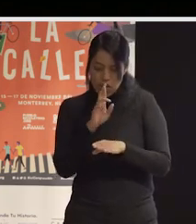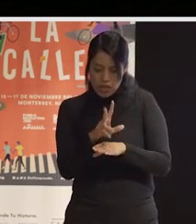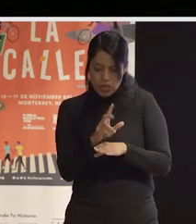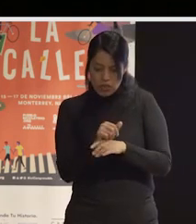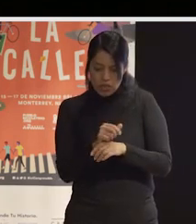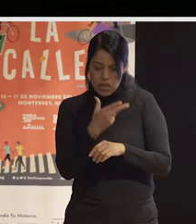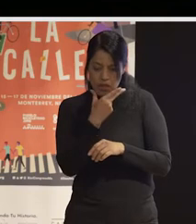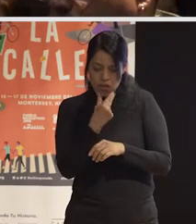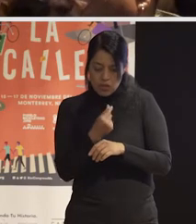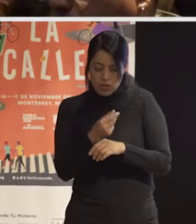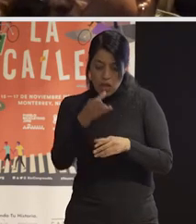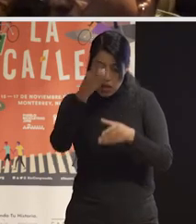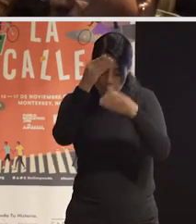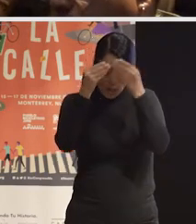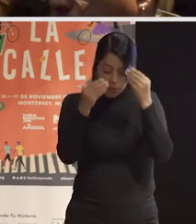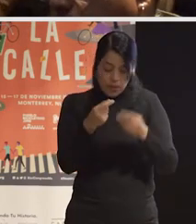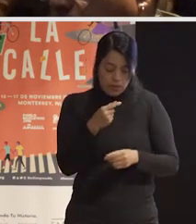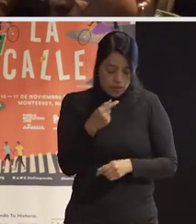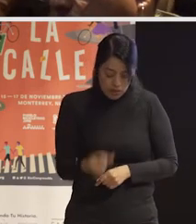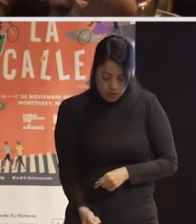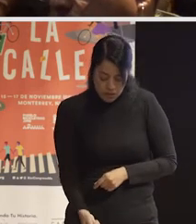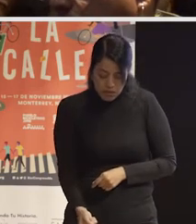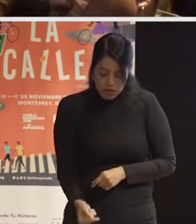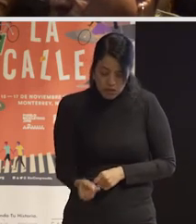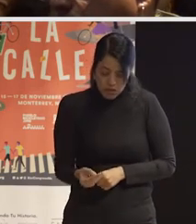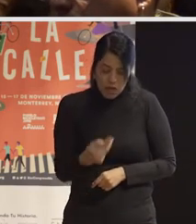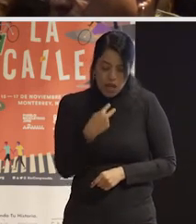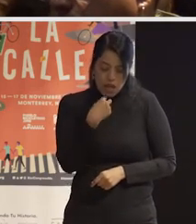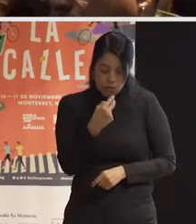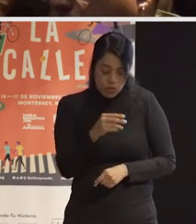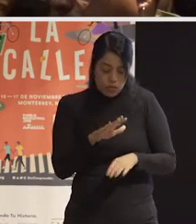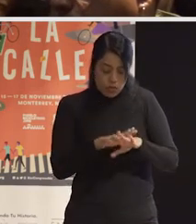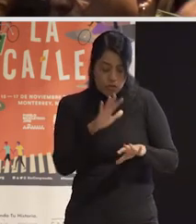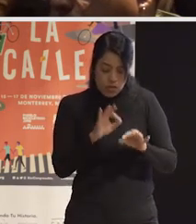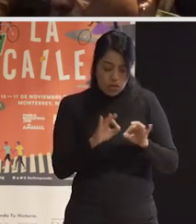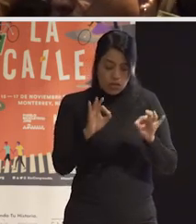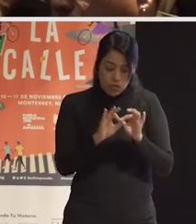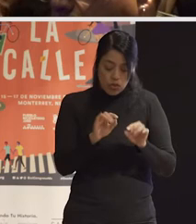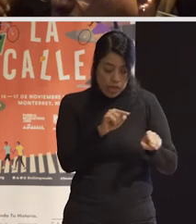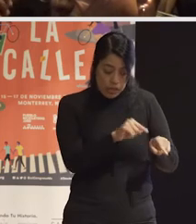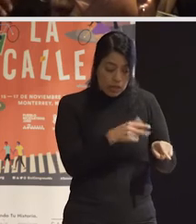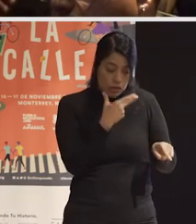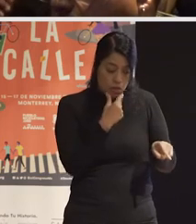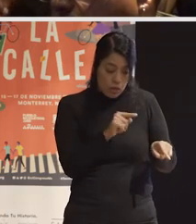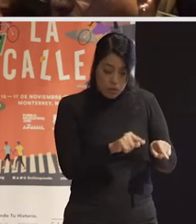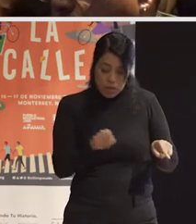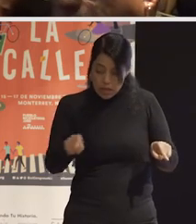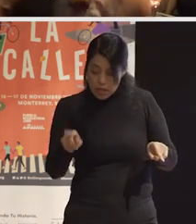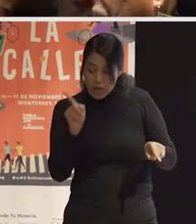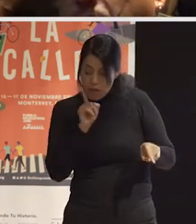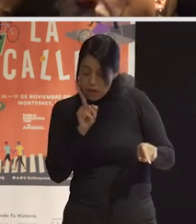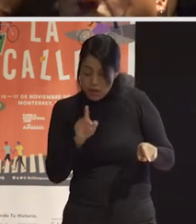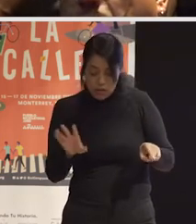de los hombres que aprenden desde chiquitos en la escuela de que a tu voz es más importante que la de ella no entonces o sea